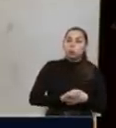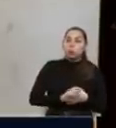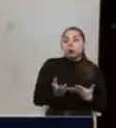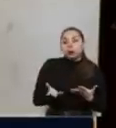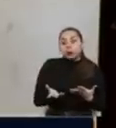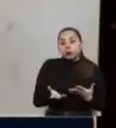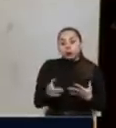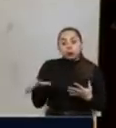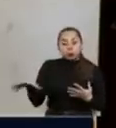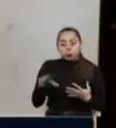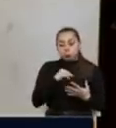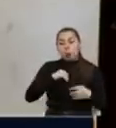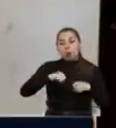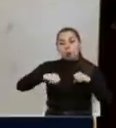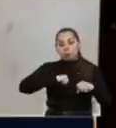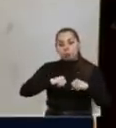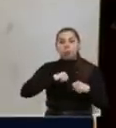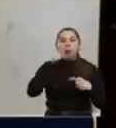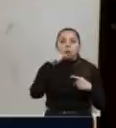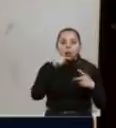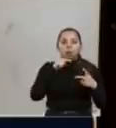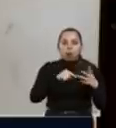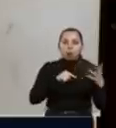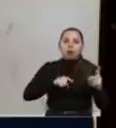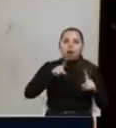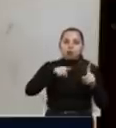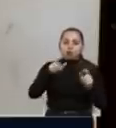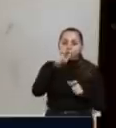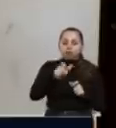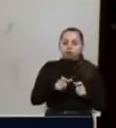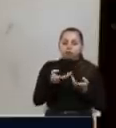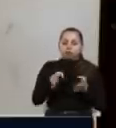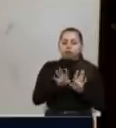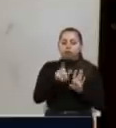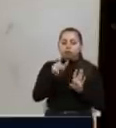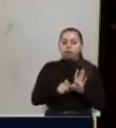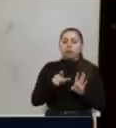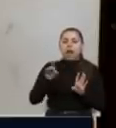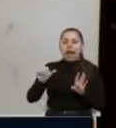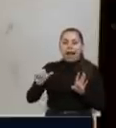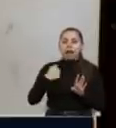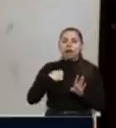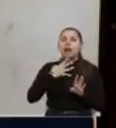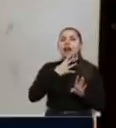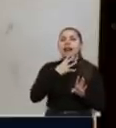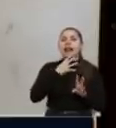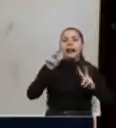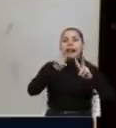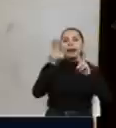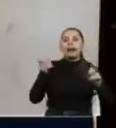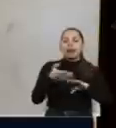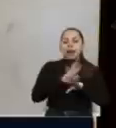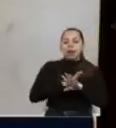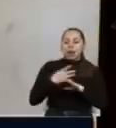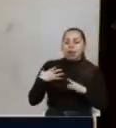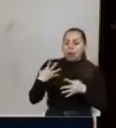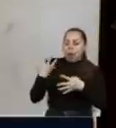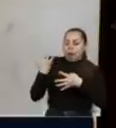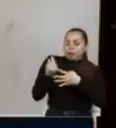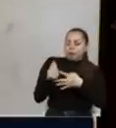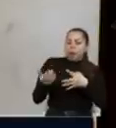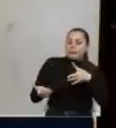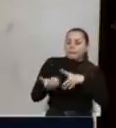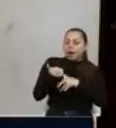Todo lo que se ha hecho, ya lo mencionaba alguna senadora, respecto de los resultados contra